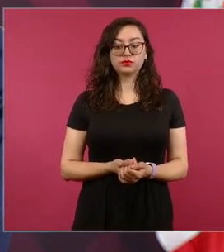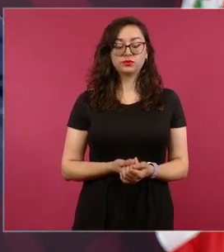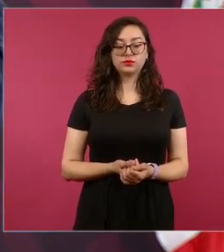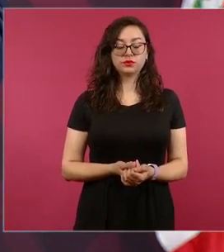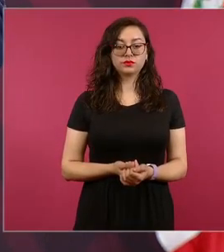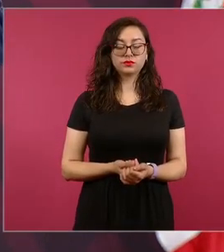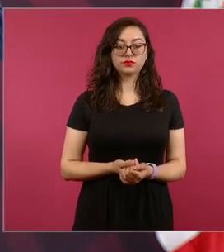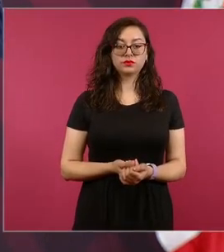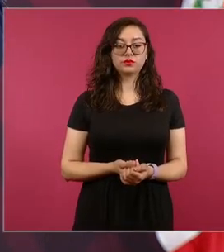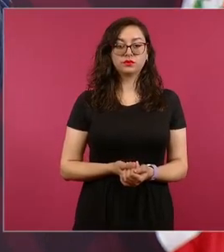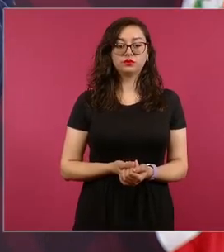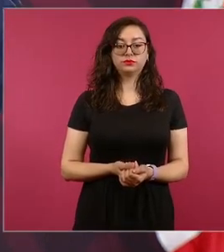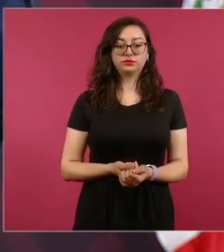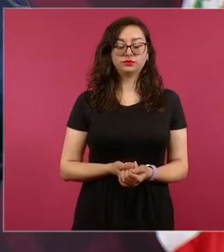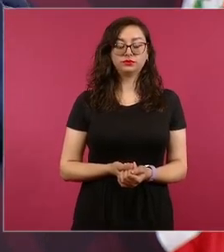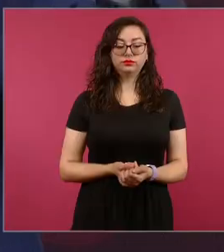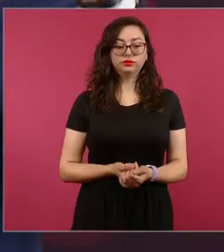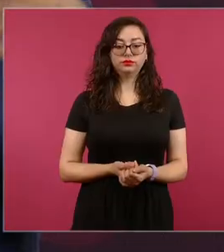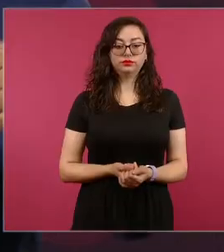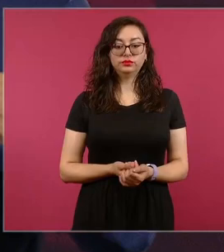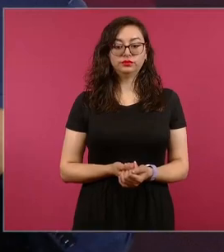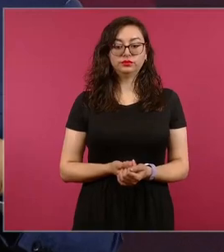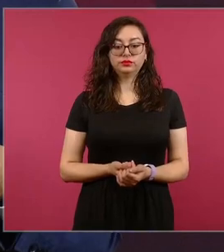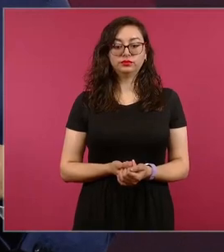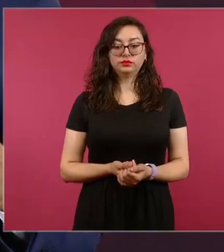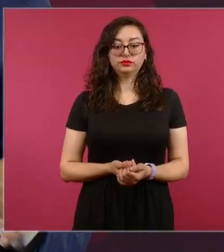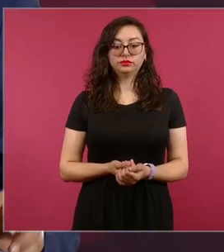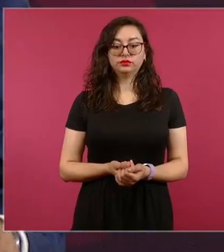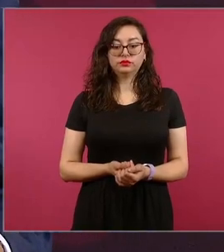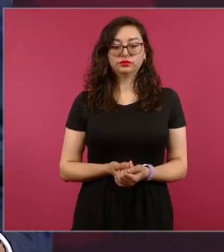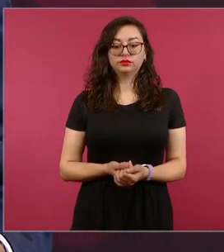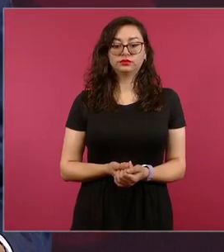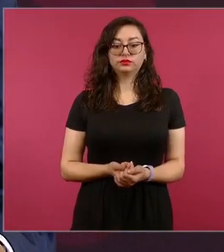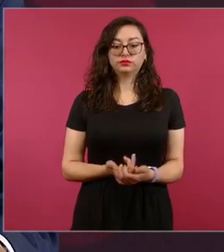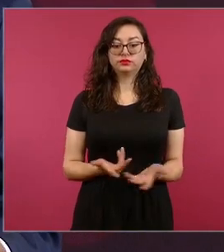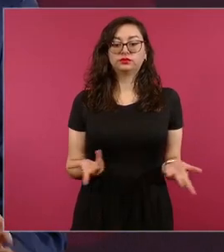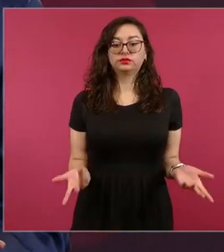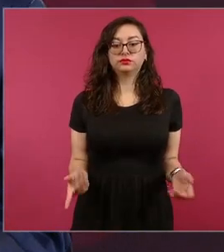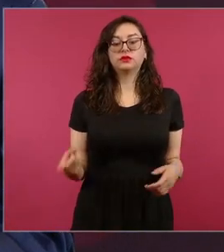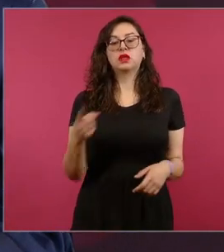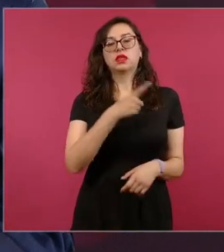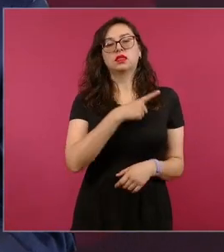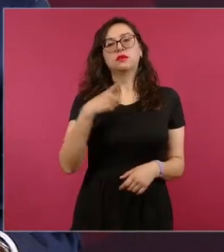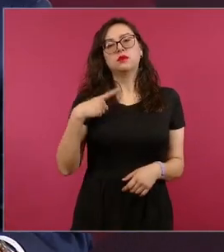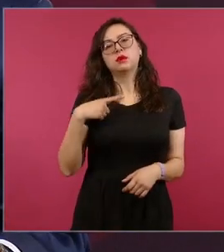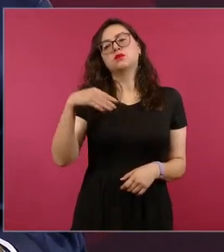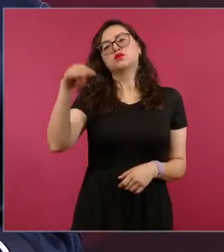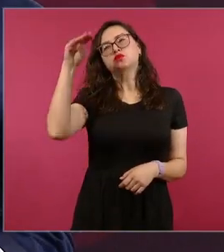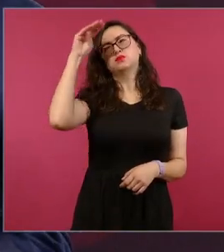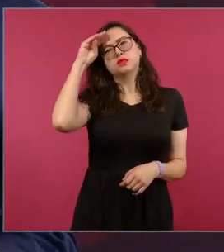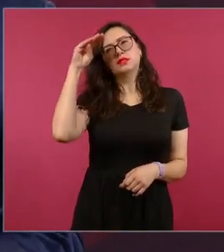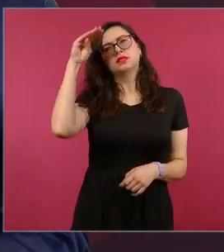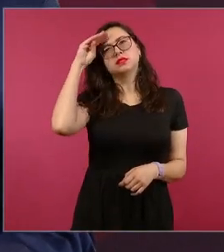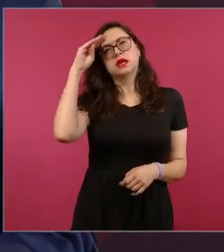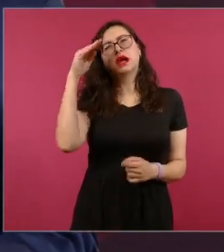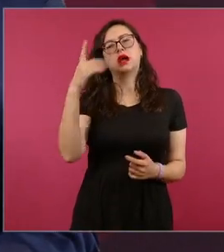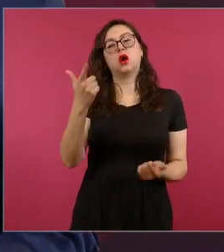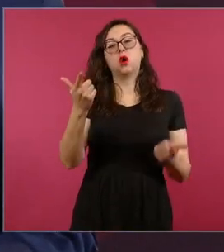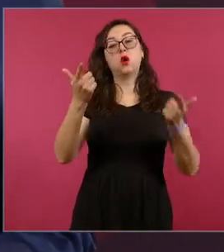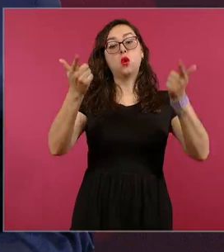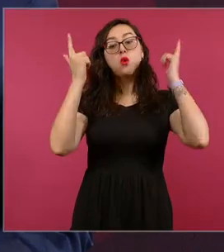Y hay que procurar y desear seguir de esta